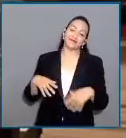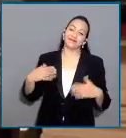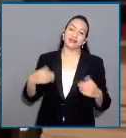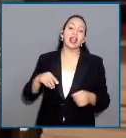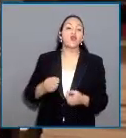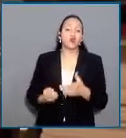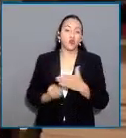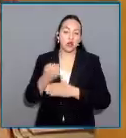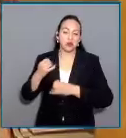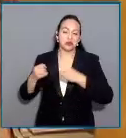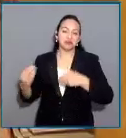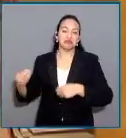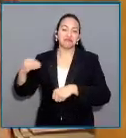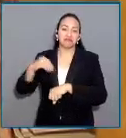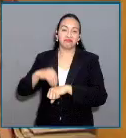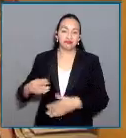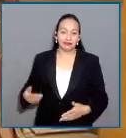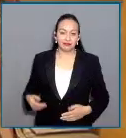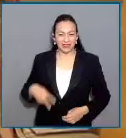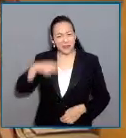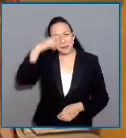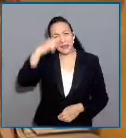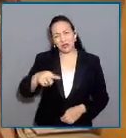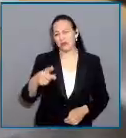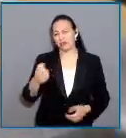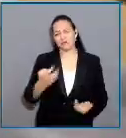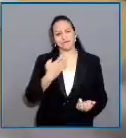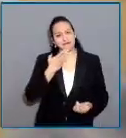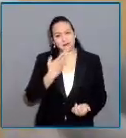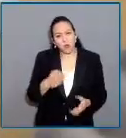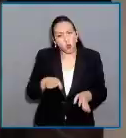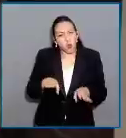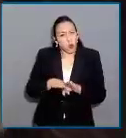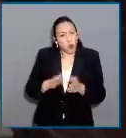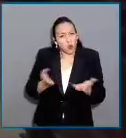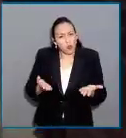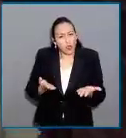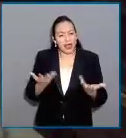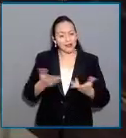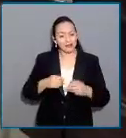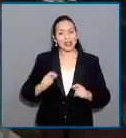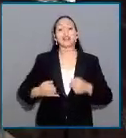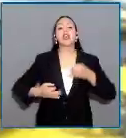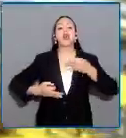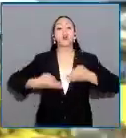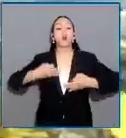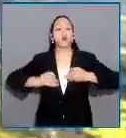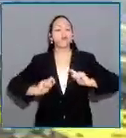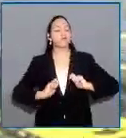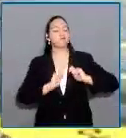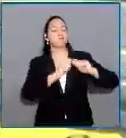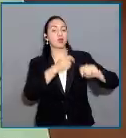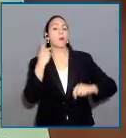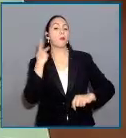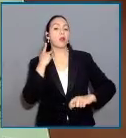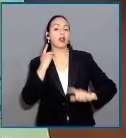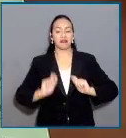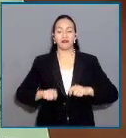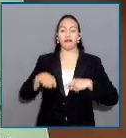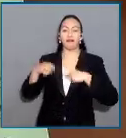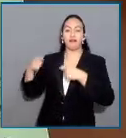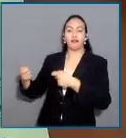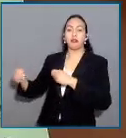no puede permitir que el sistema de justicia quede sometido a intereses políticos o criminales, recordando que